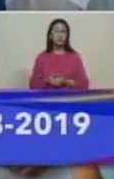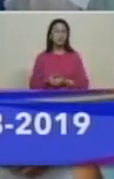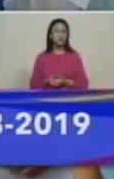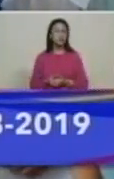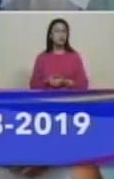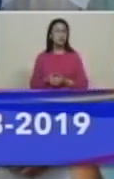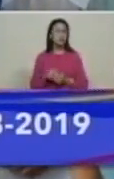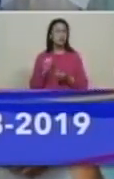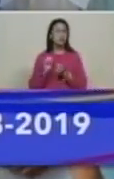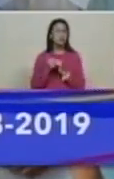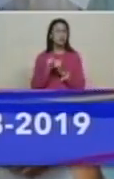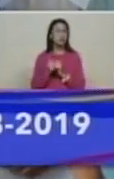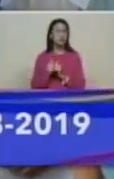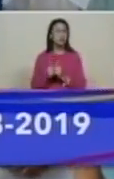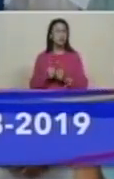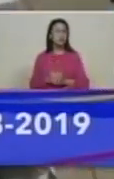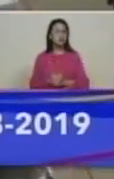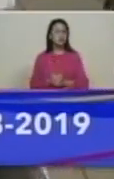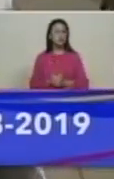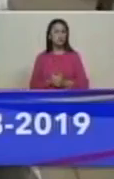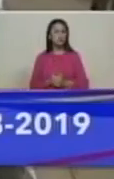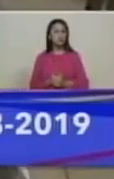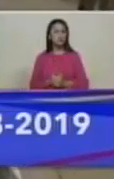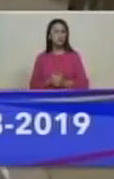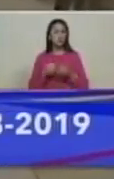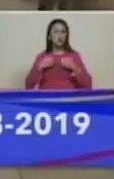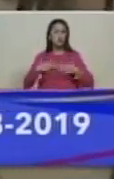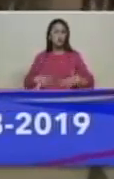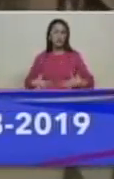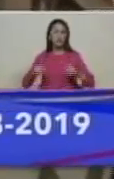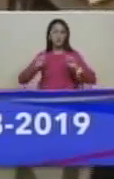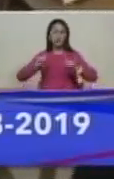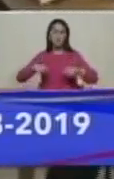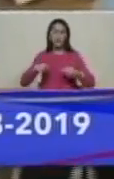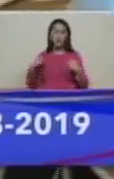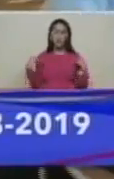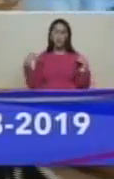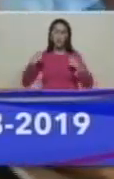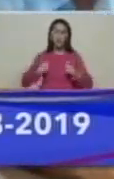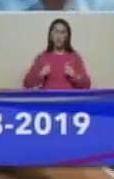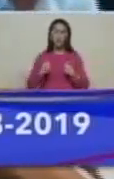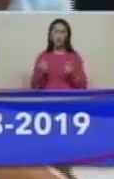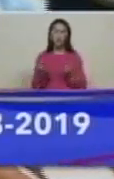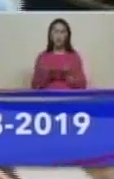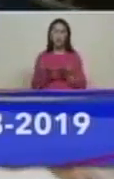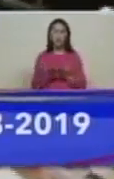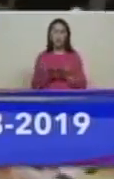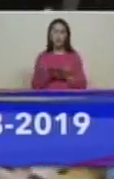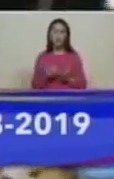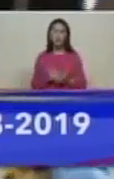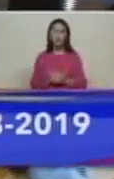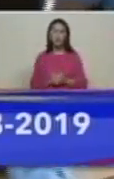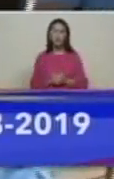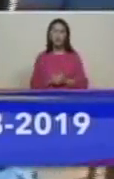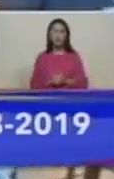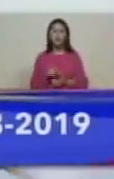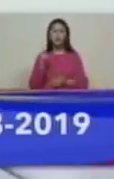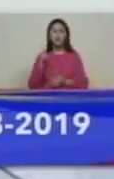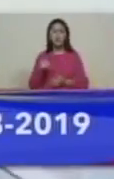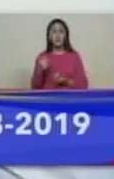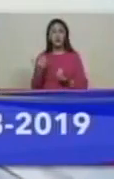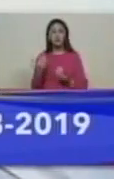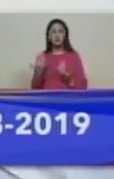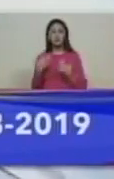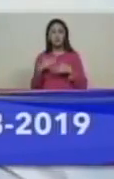kits deportivos, están recibiendo hoy uniformes, zapatos, bolsos escolares. Además de eso, presidente, hoy está